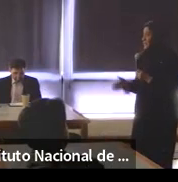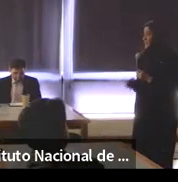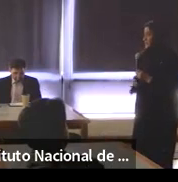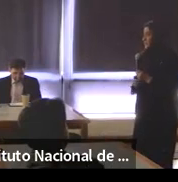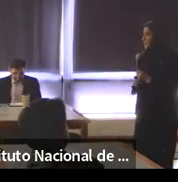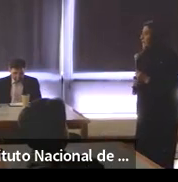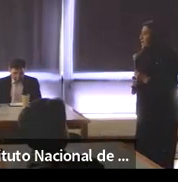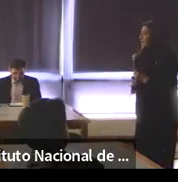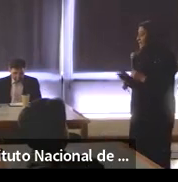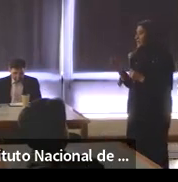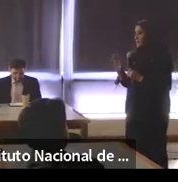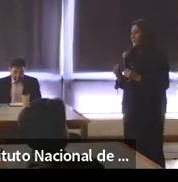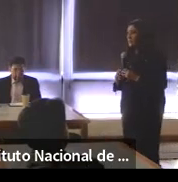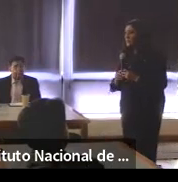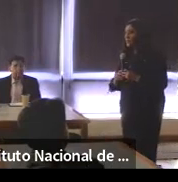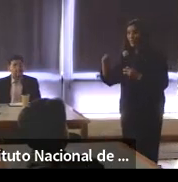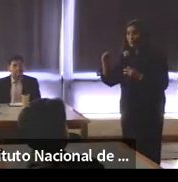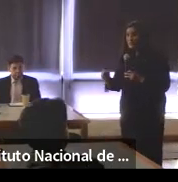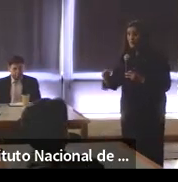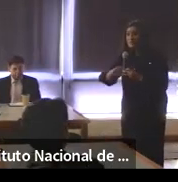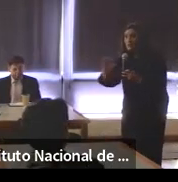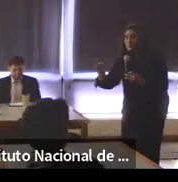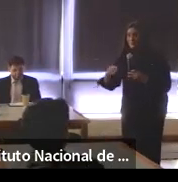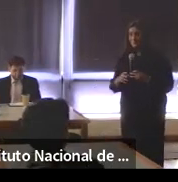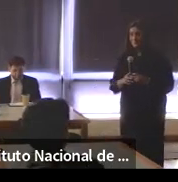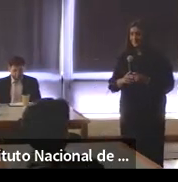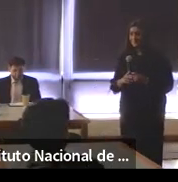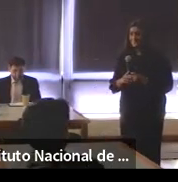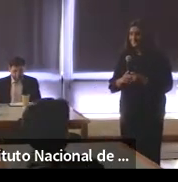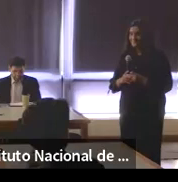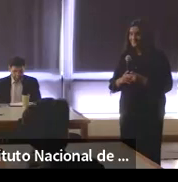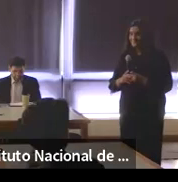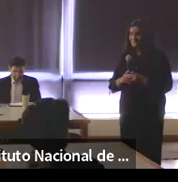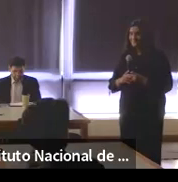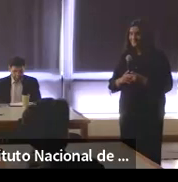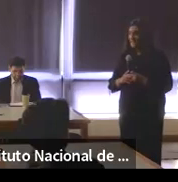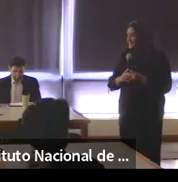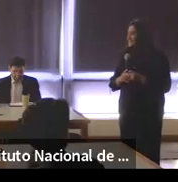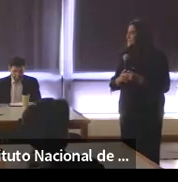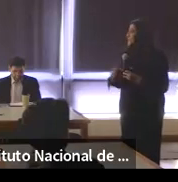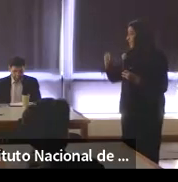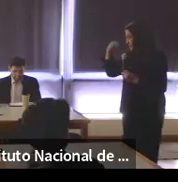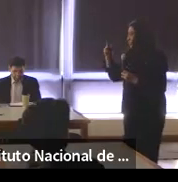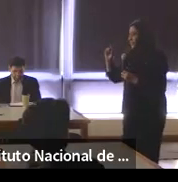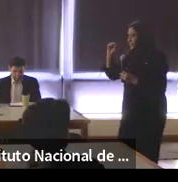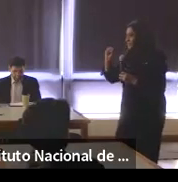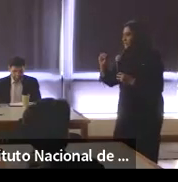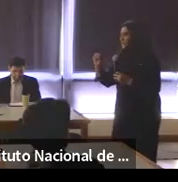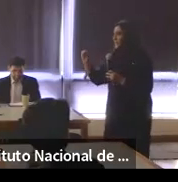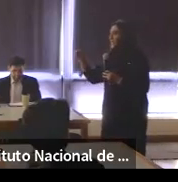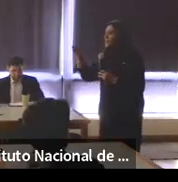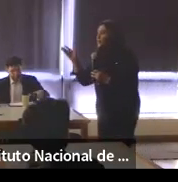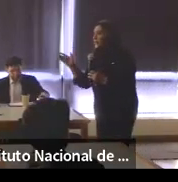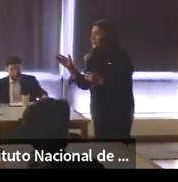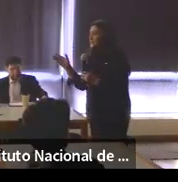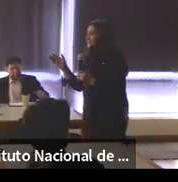Franco y directo miren compañeros cuando es no es no Así es Y porque ahorita le